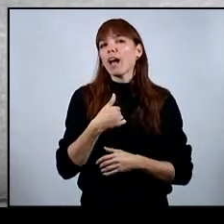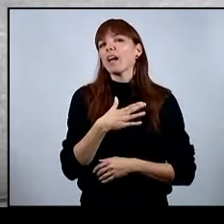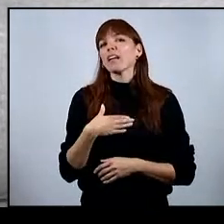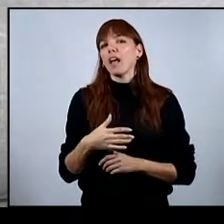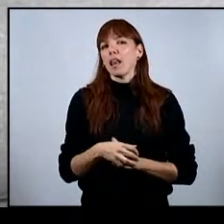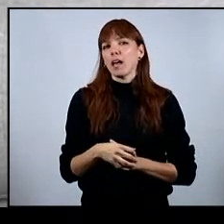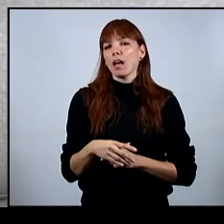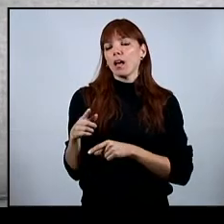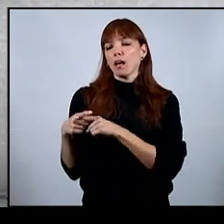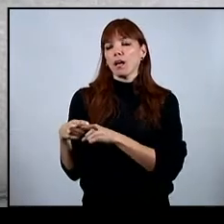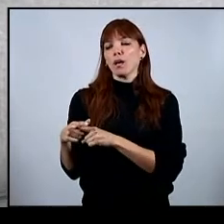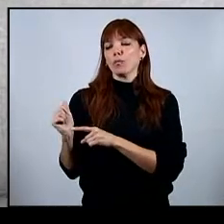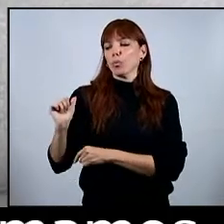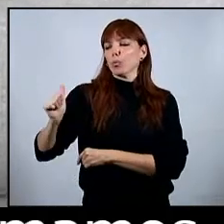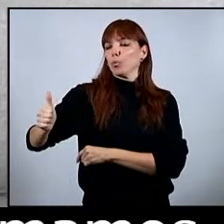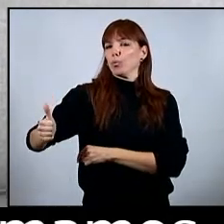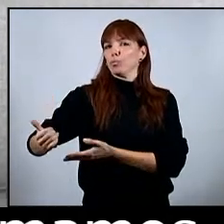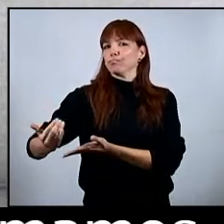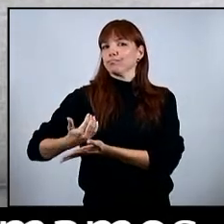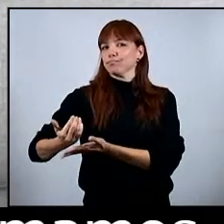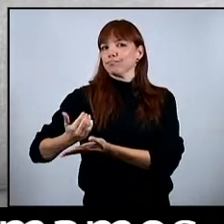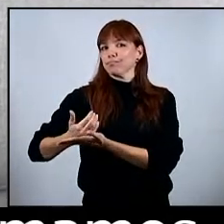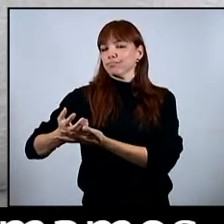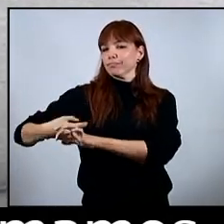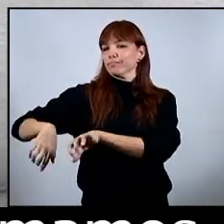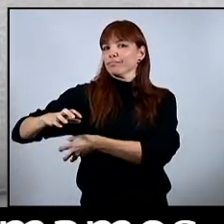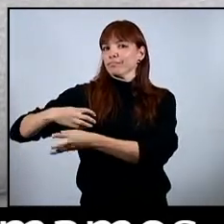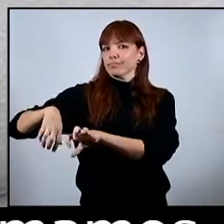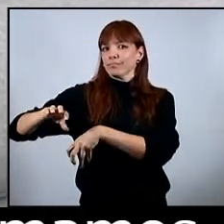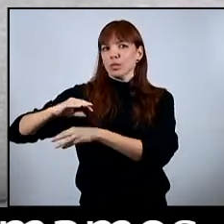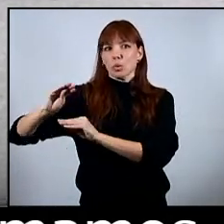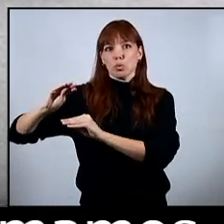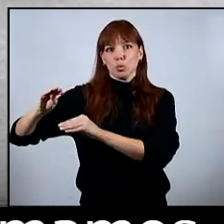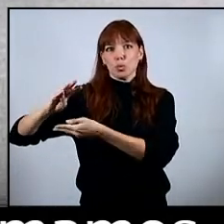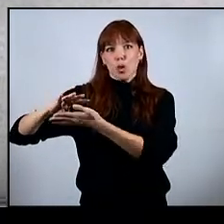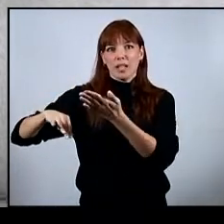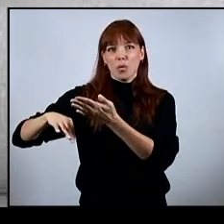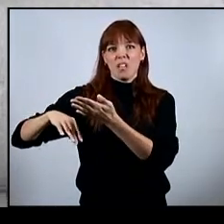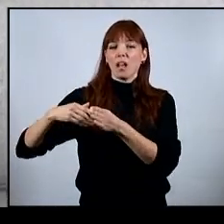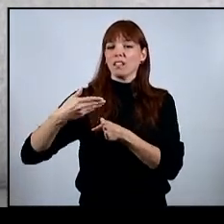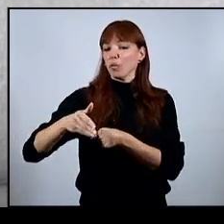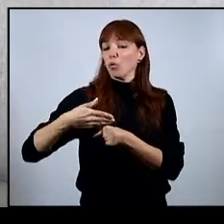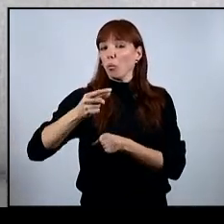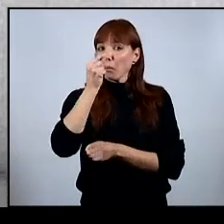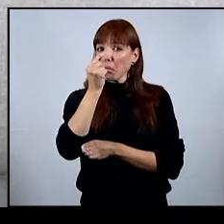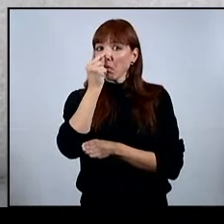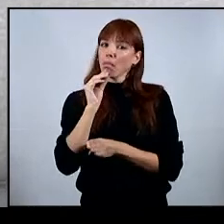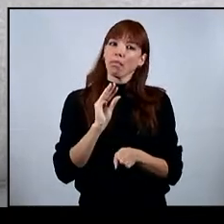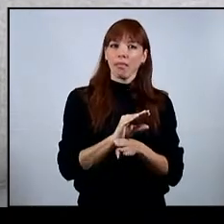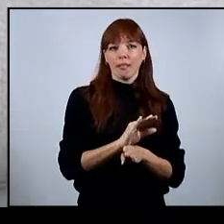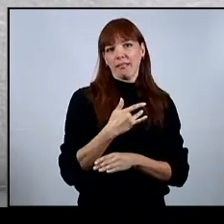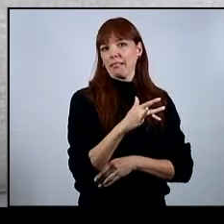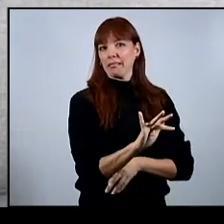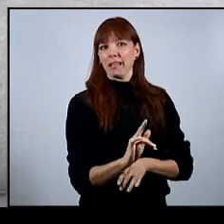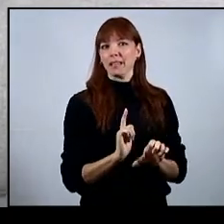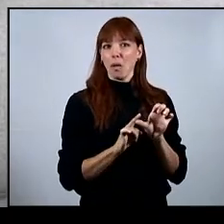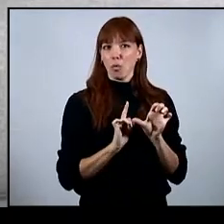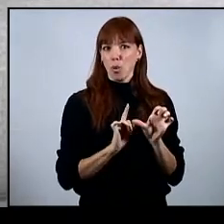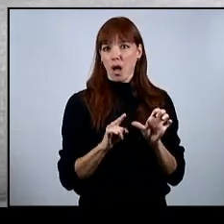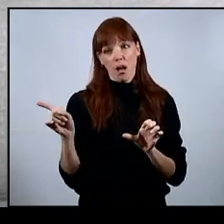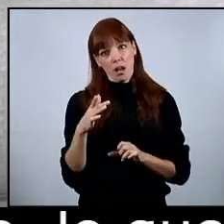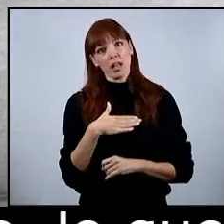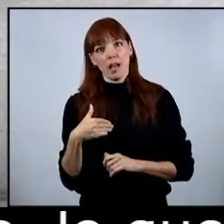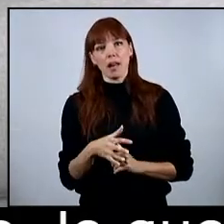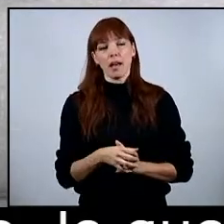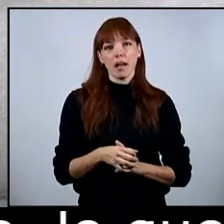sobras del banquete que se acaban de dar con el independentismo catalán. Y este Gobierno, Extremadura, lo que pide es sentarse